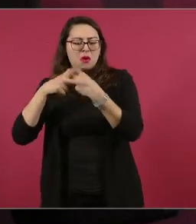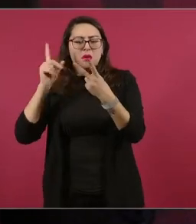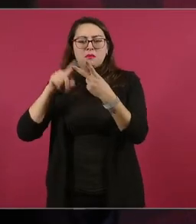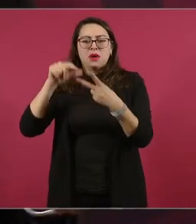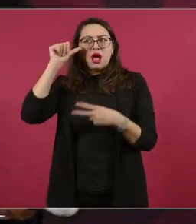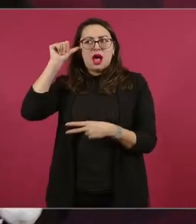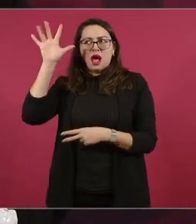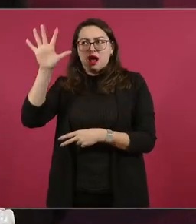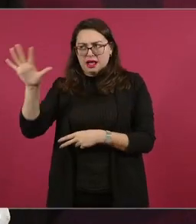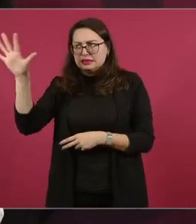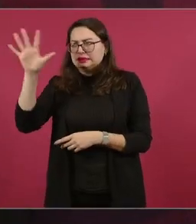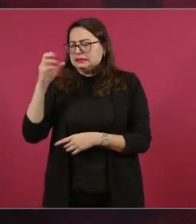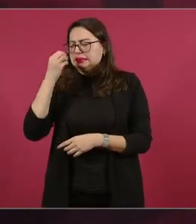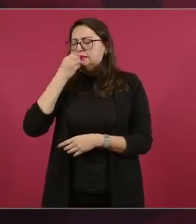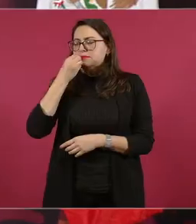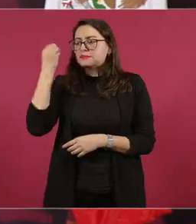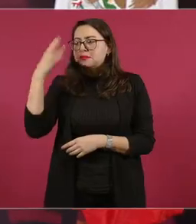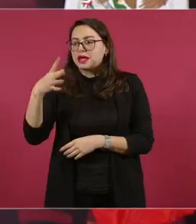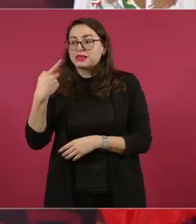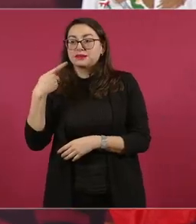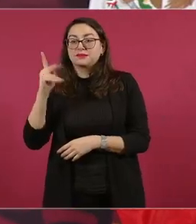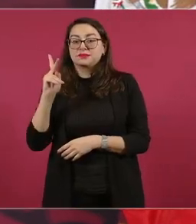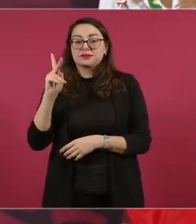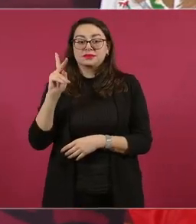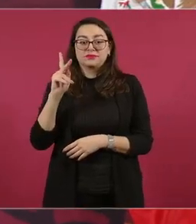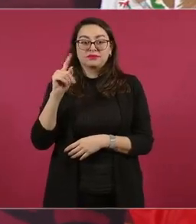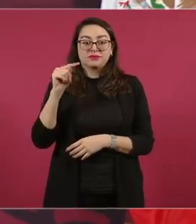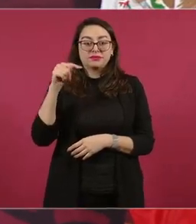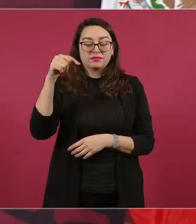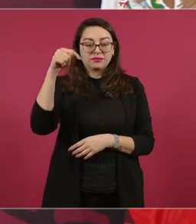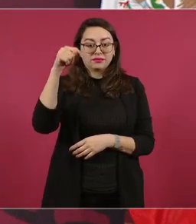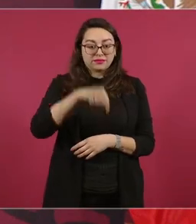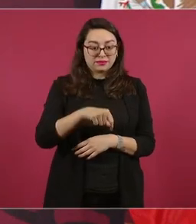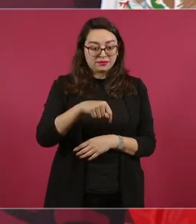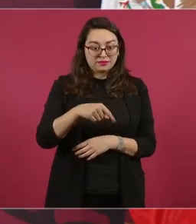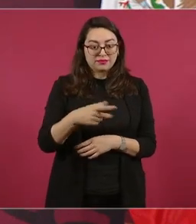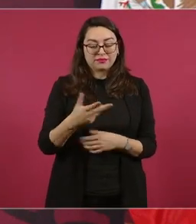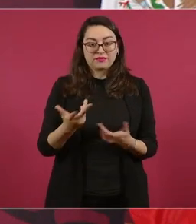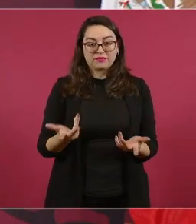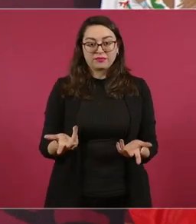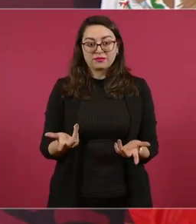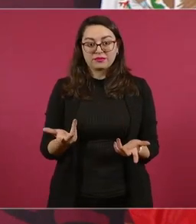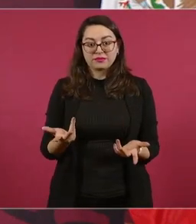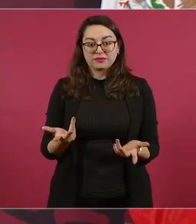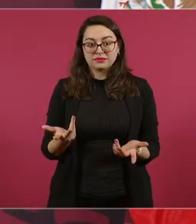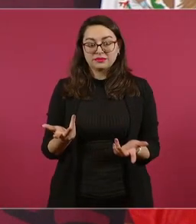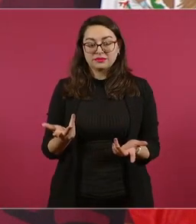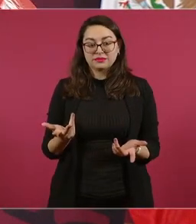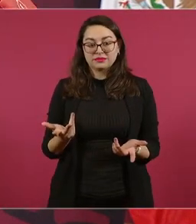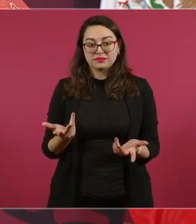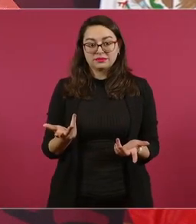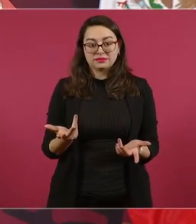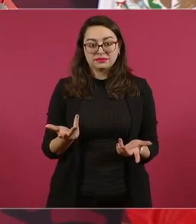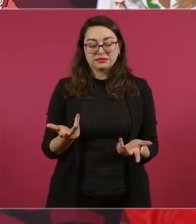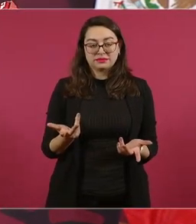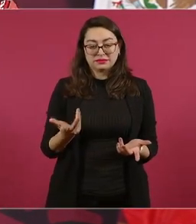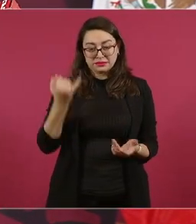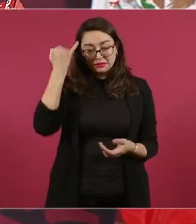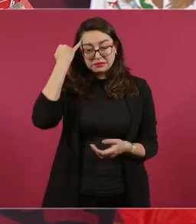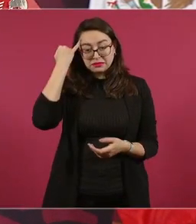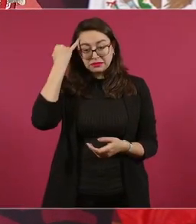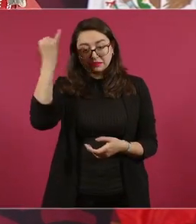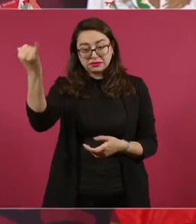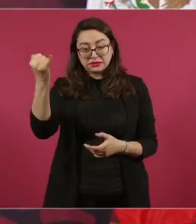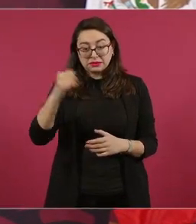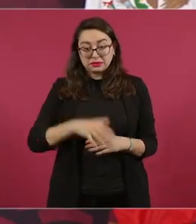todos los jóvenes, ¿no? Pero meterse en un tubo 12, 14 horas, ¿no?